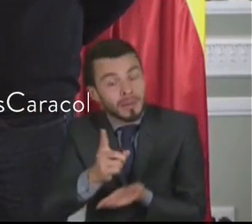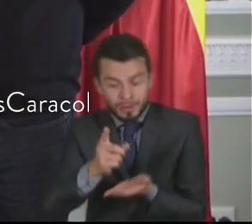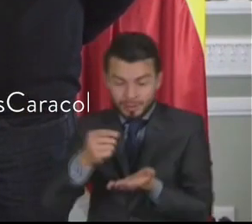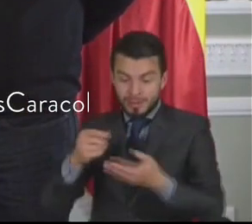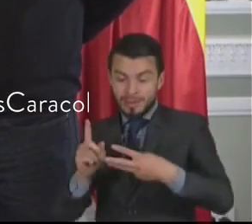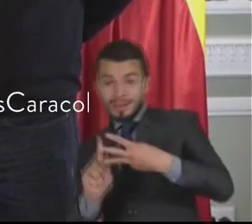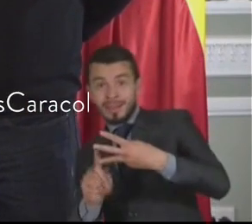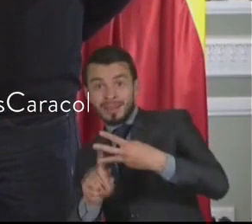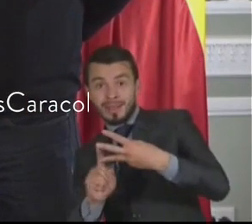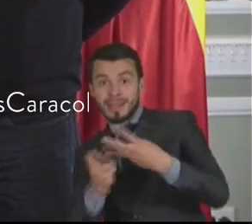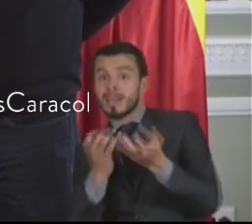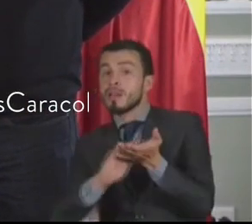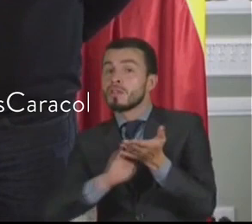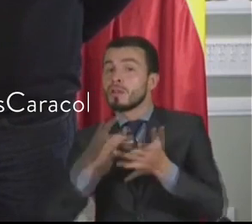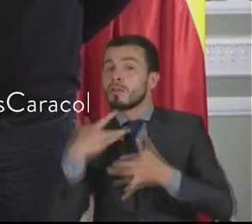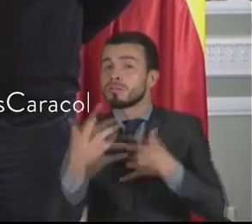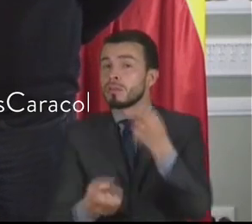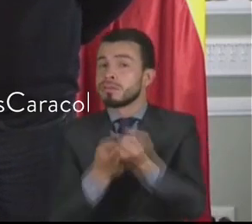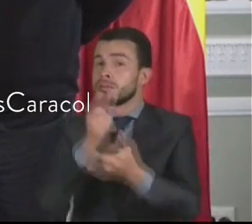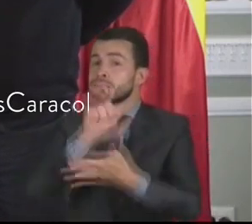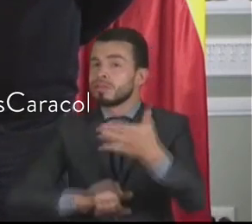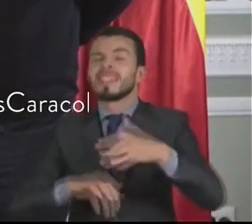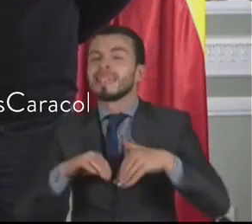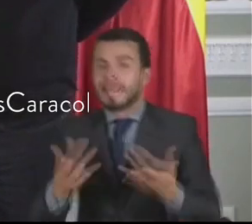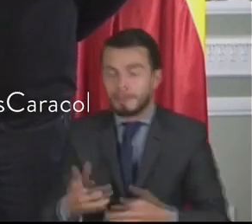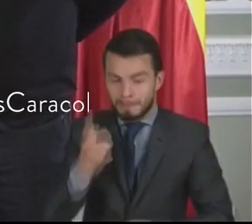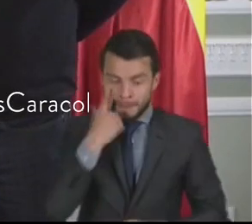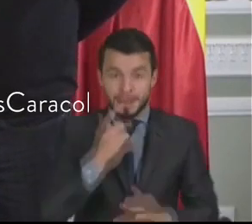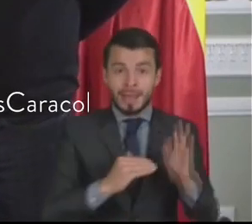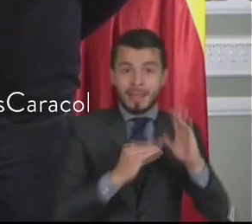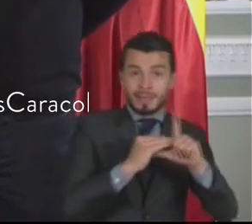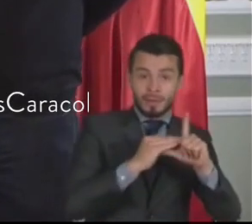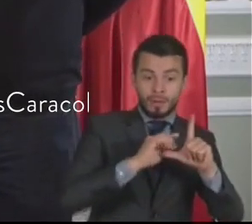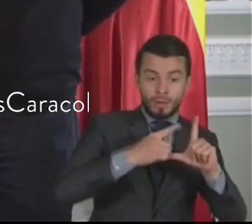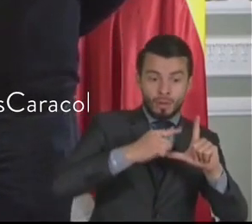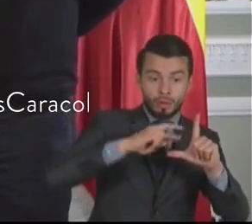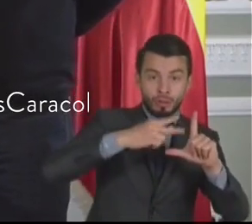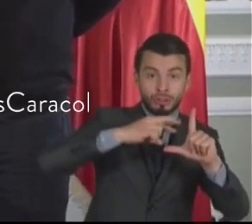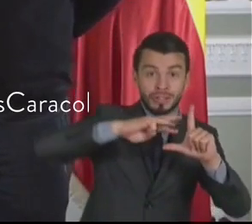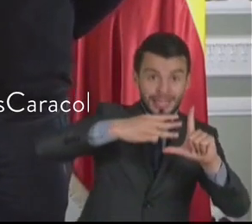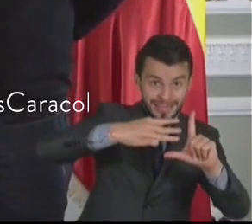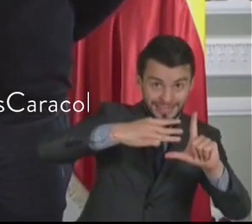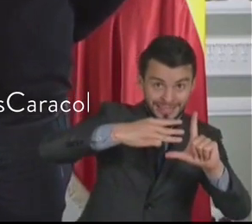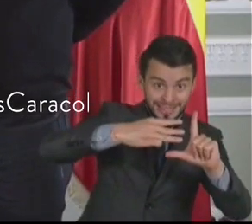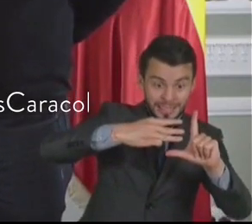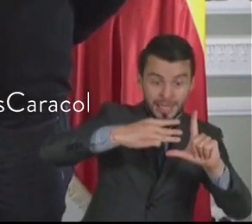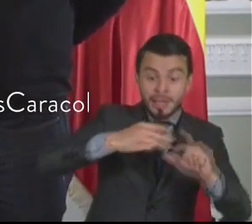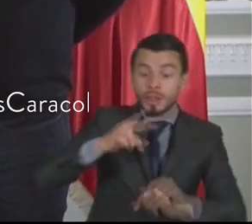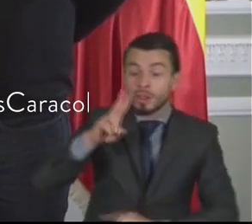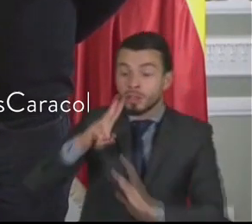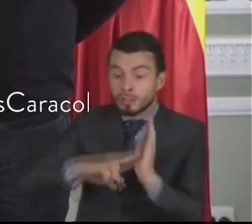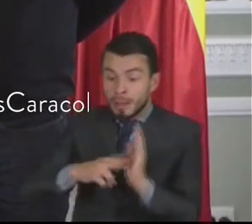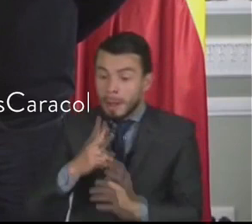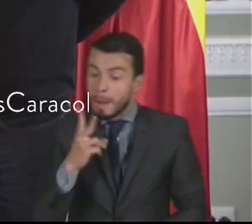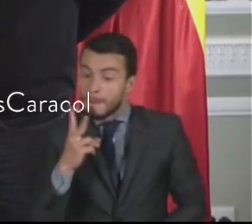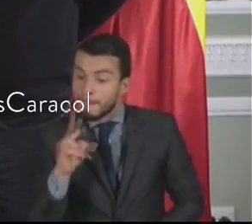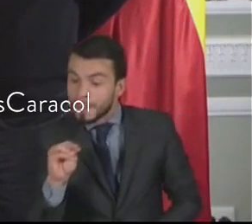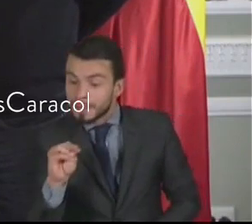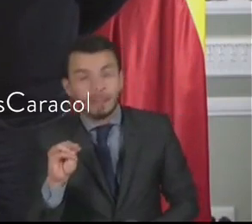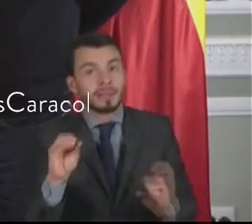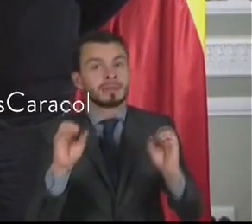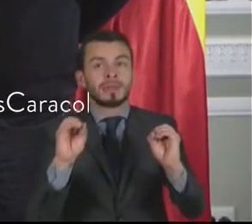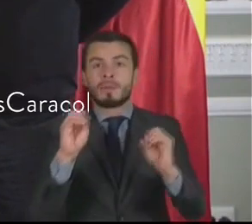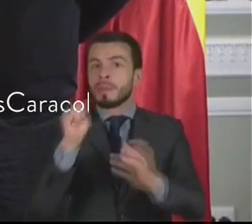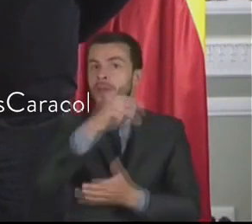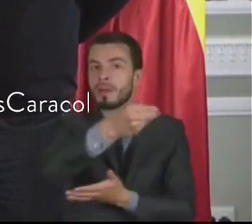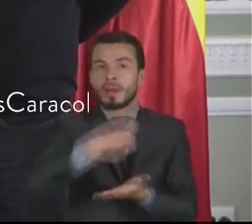ciudadano que haya hecho un cambio en su predio de estrato 1, 2 o 3 realmente vea ese incremento en el año 2021. No lo va a ver, no lo va a